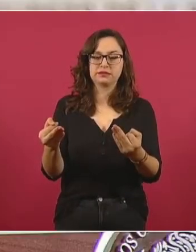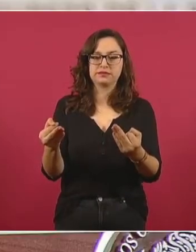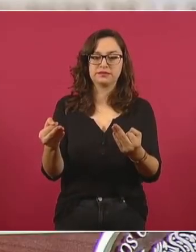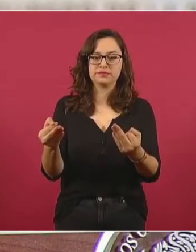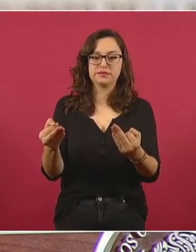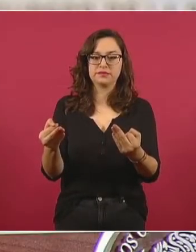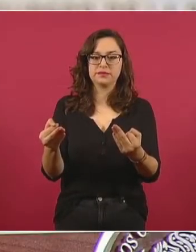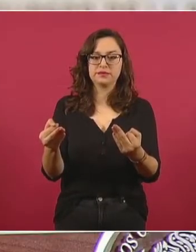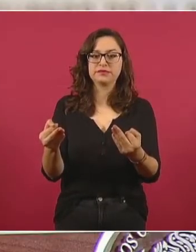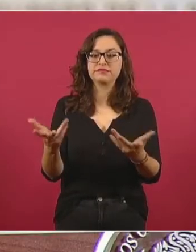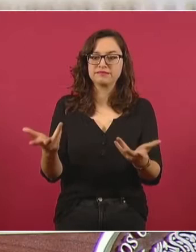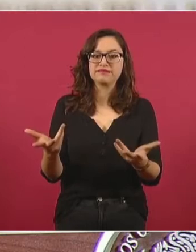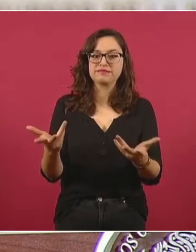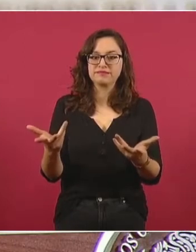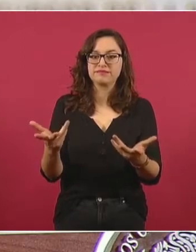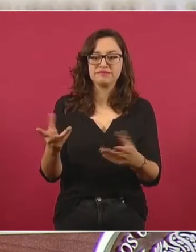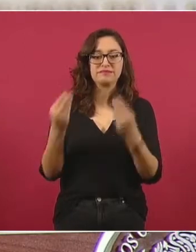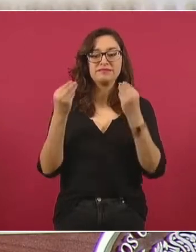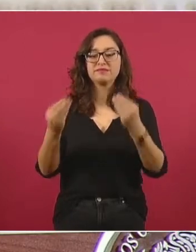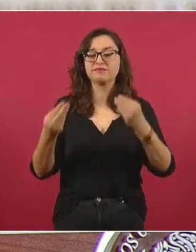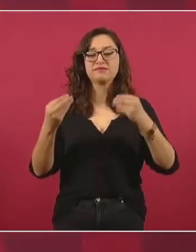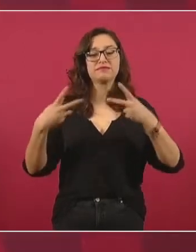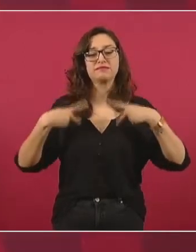sí están perdiendo la vida